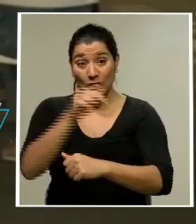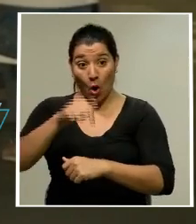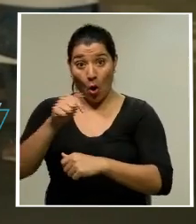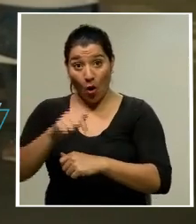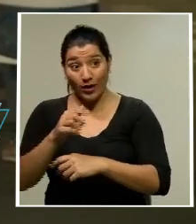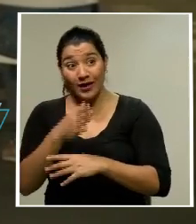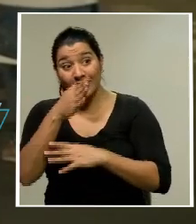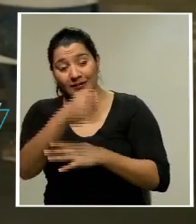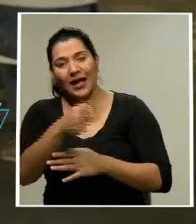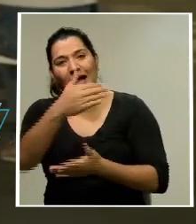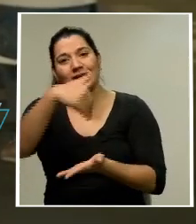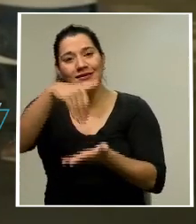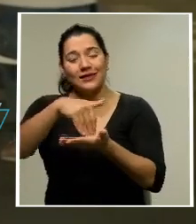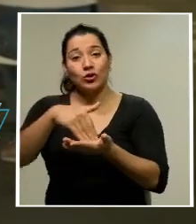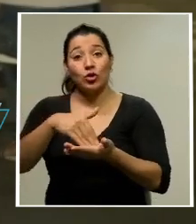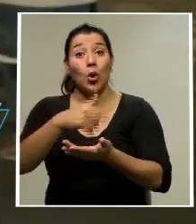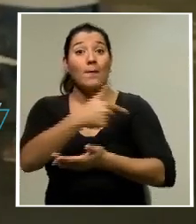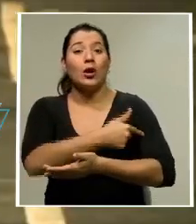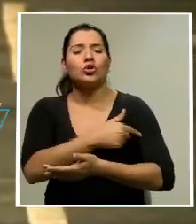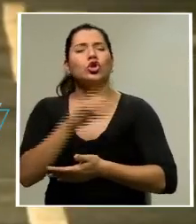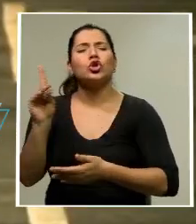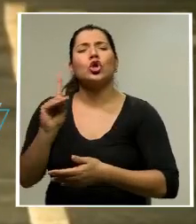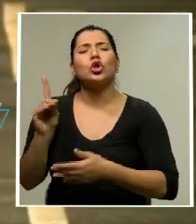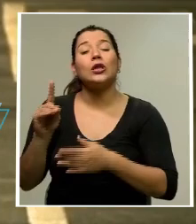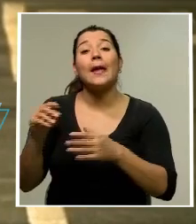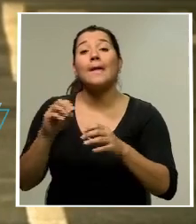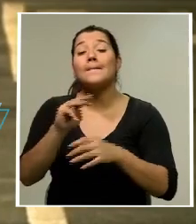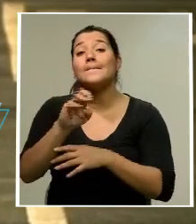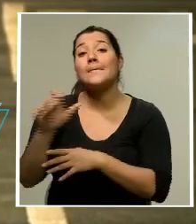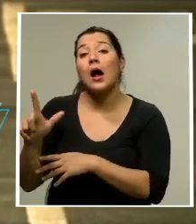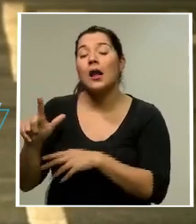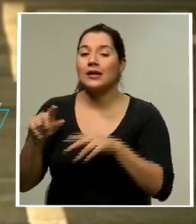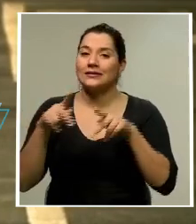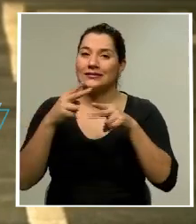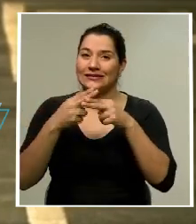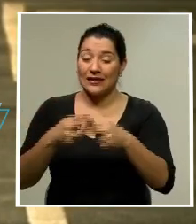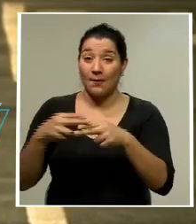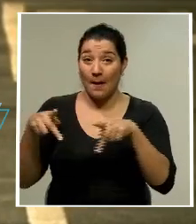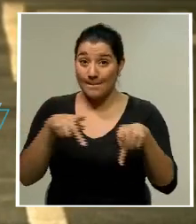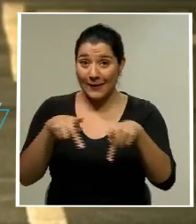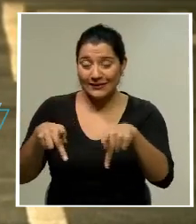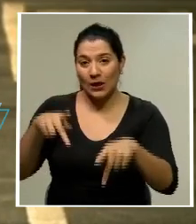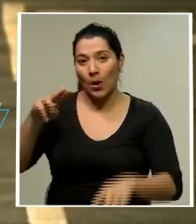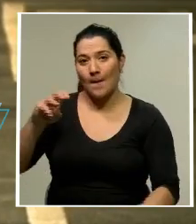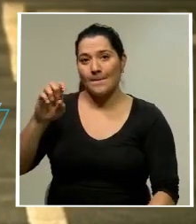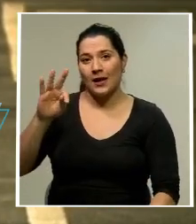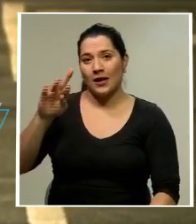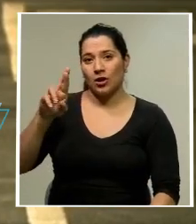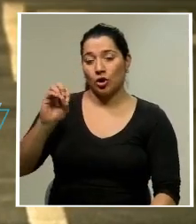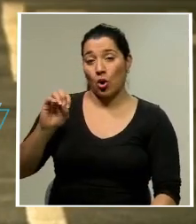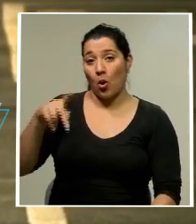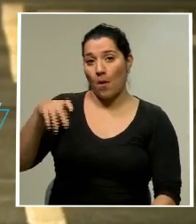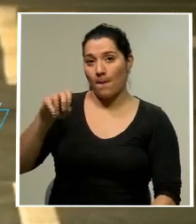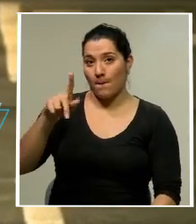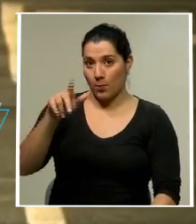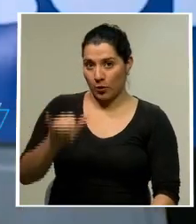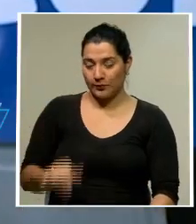al centro de vacunación de Paseo Metrópoli, donde se aplicará la vacuna contra la influenza y la COVID-19 a los vecinos